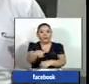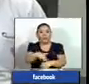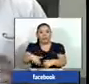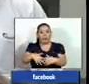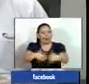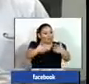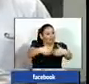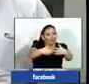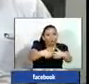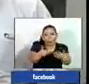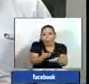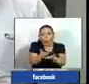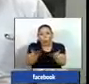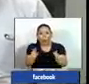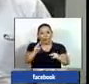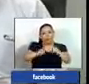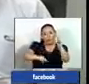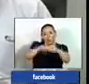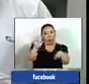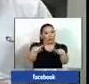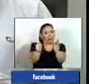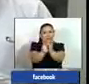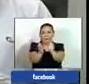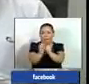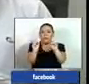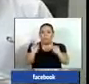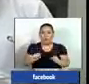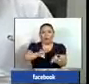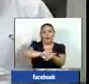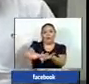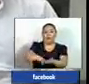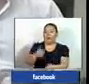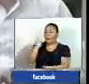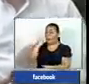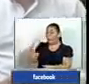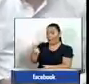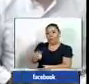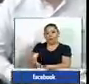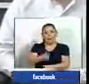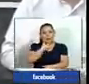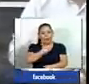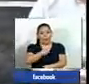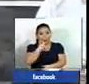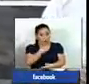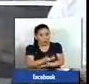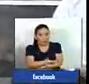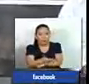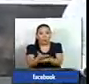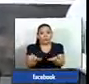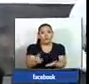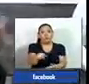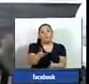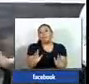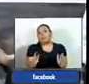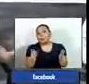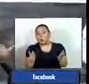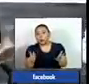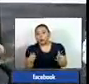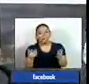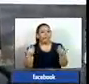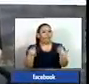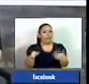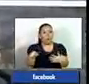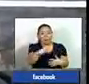país y ahí ya lo pueden conseguir sin problemas. Bueno, esa es parte de la información que tenemos para compartir con ustedes. Queda